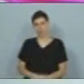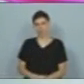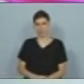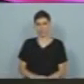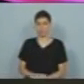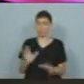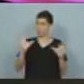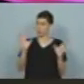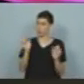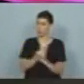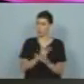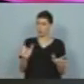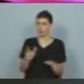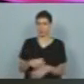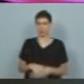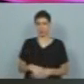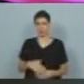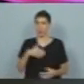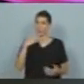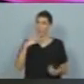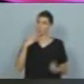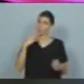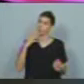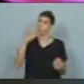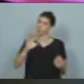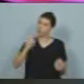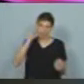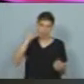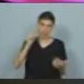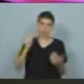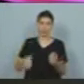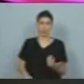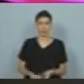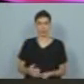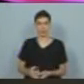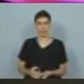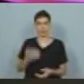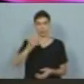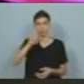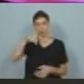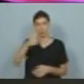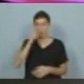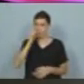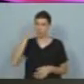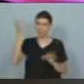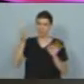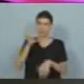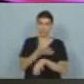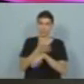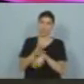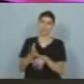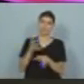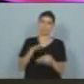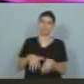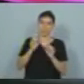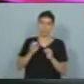Se pudrió todo. 30 años, por favor, ¿hasta cuándo? Menos mal que mañana está tu padre temprano acá. Menos mal, si